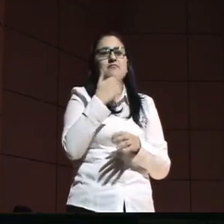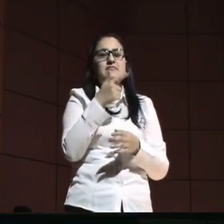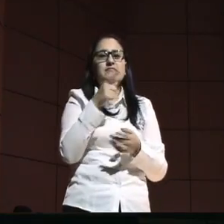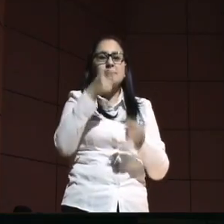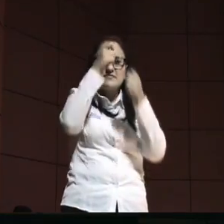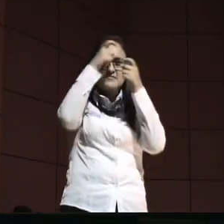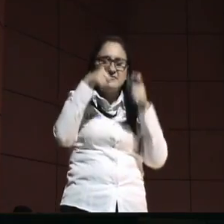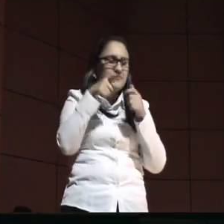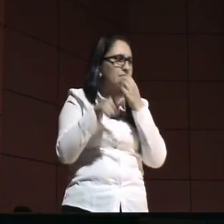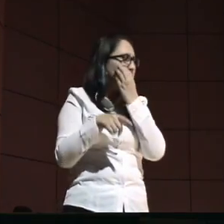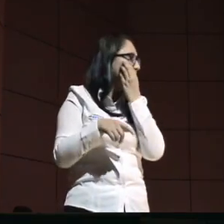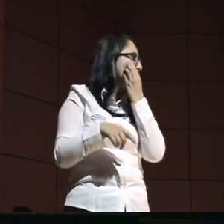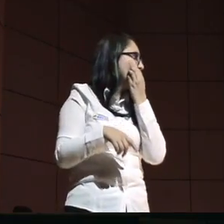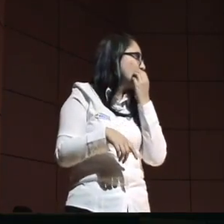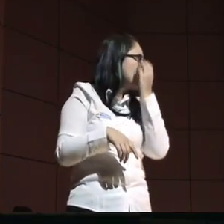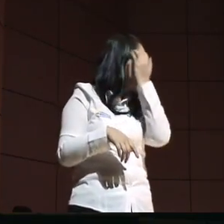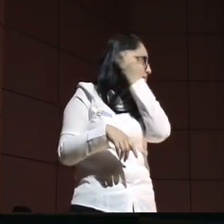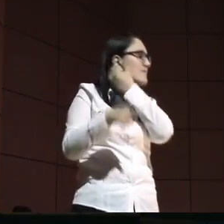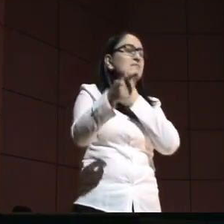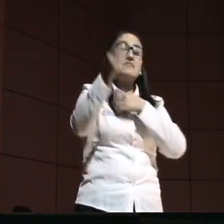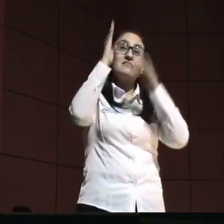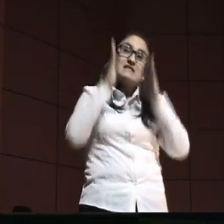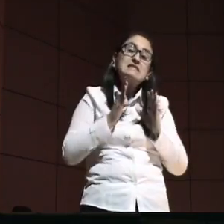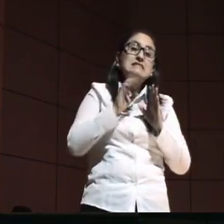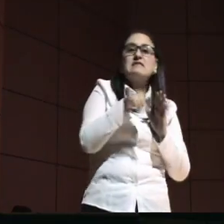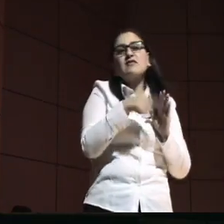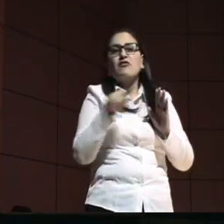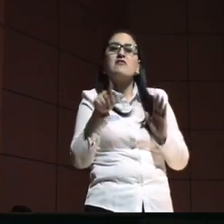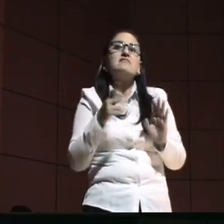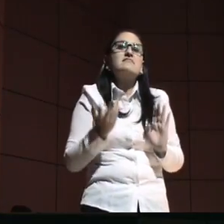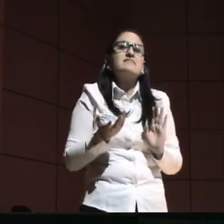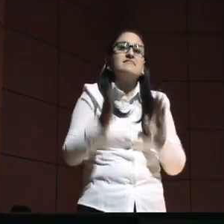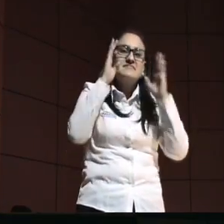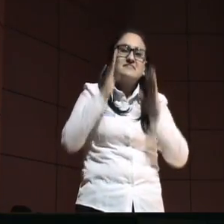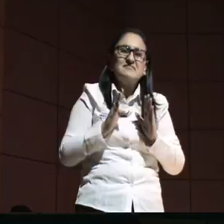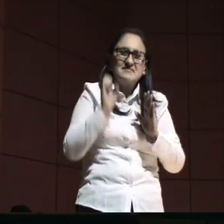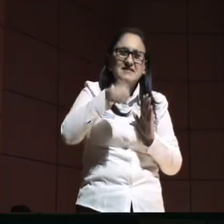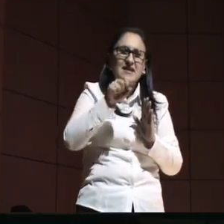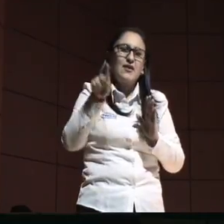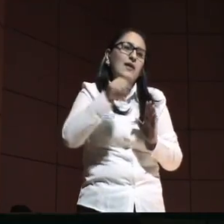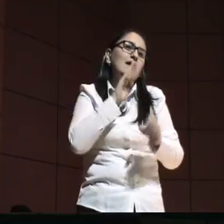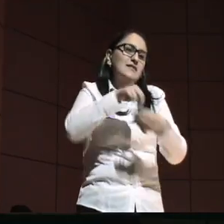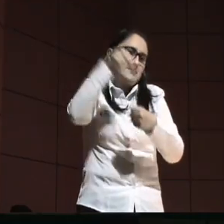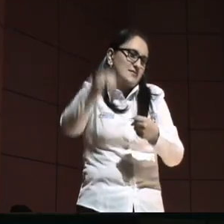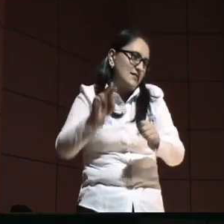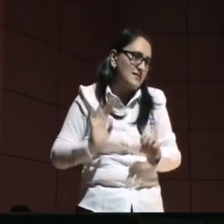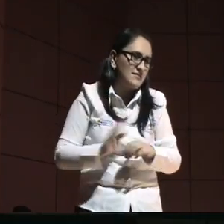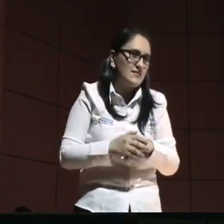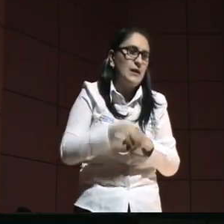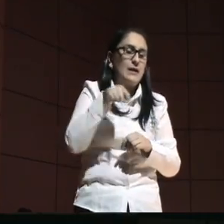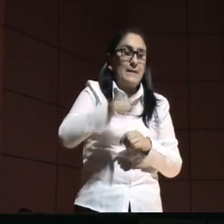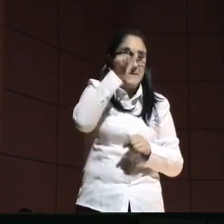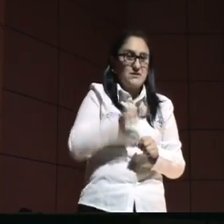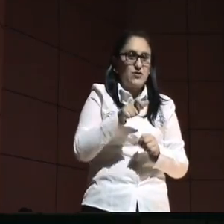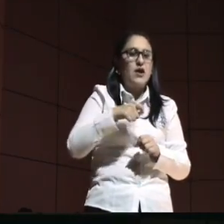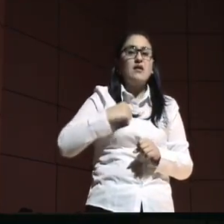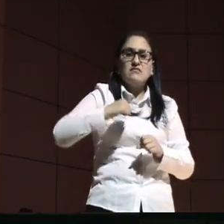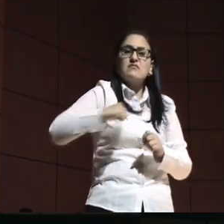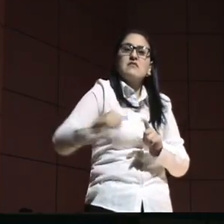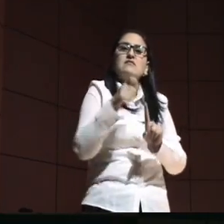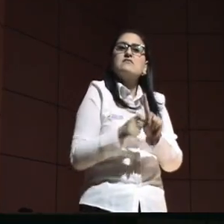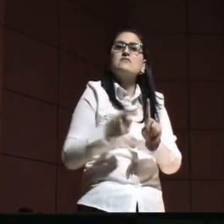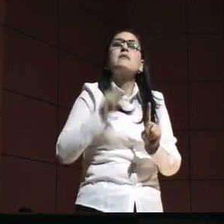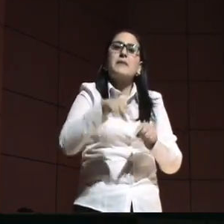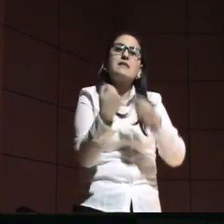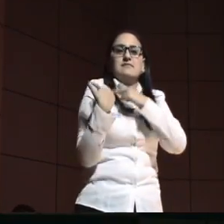voluble o aleatoriamente lo tiene en cuenta o no. ¿A quién tiene en cuenta o no? Pues al ciudadano, una persona sujeta de derechos